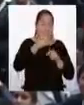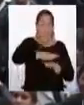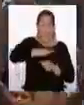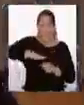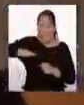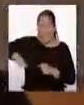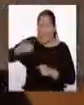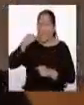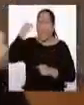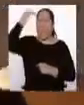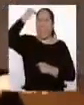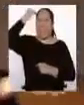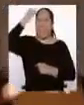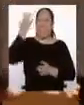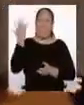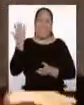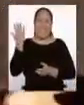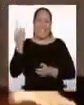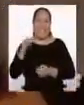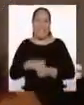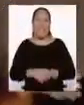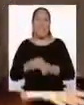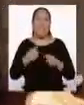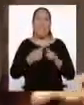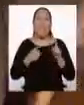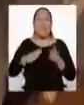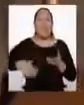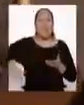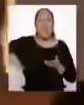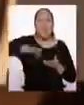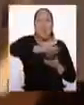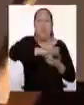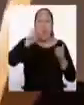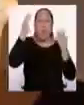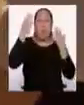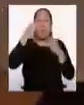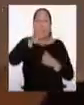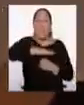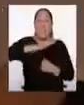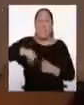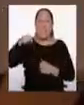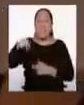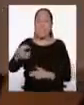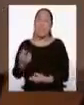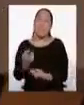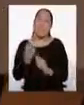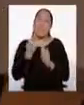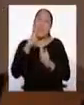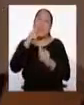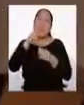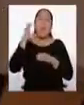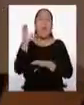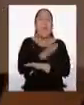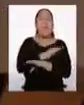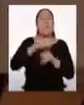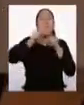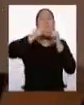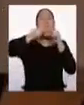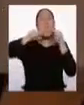edades obviamente un poco mayores, pero finalmente todos éramos niños jugando y compartiendo, y al final los niños nos regalaron una canción en quechua,